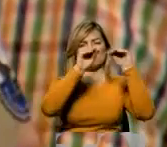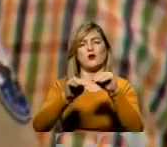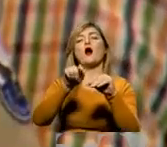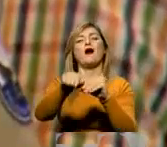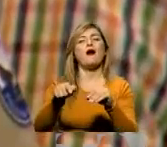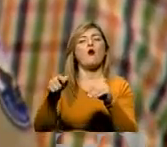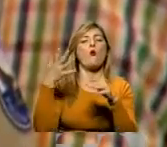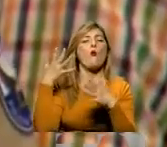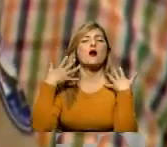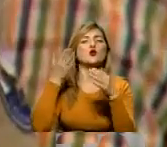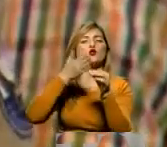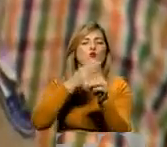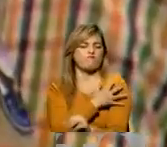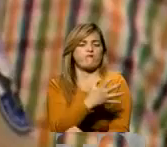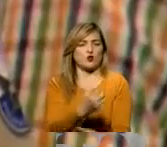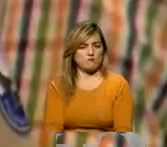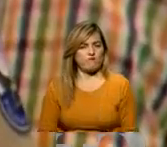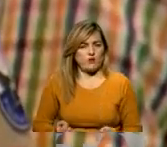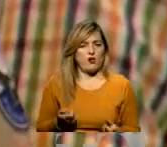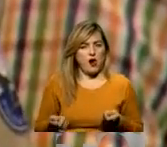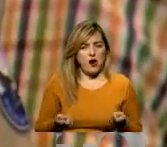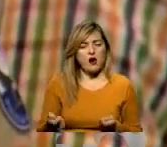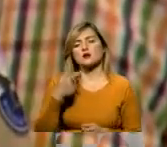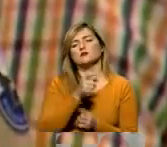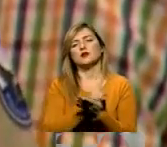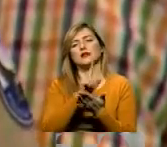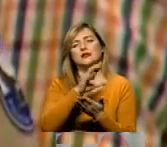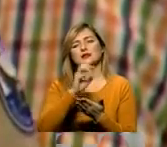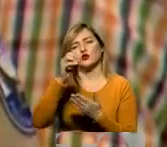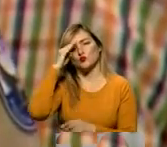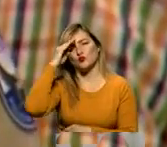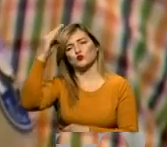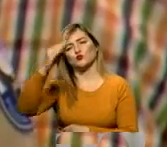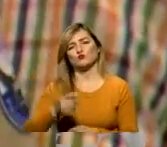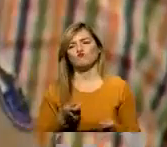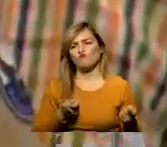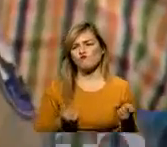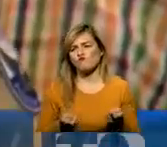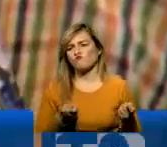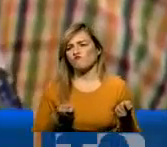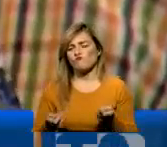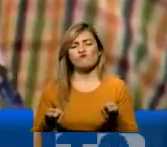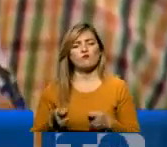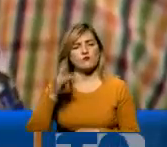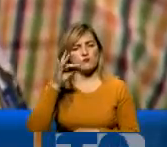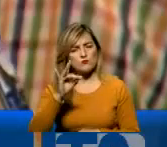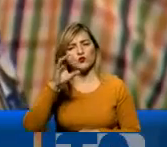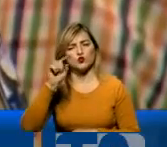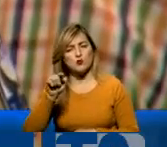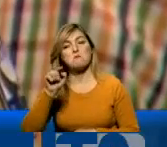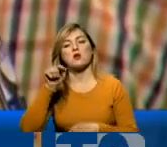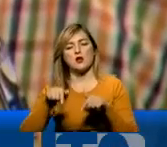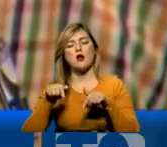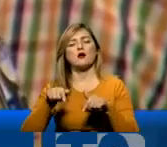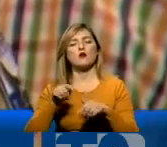la próxima semana ya tendremos aquí 500 policías más que estarán sumándose a los 8,000 servidores